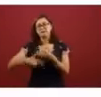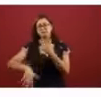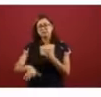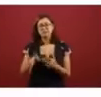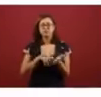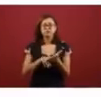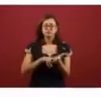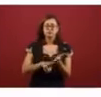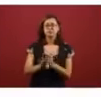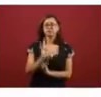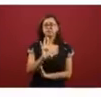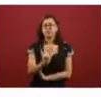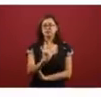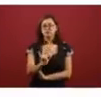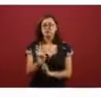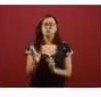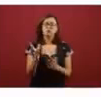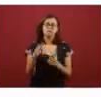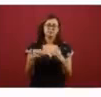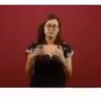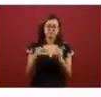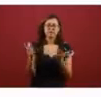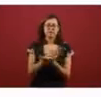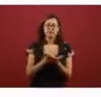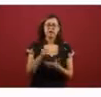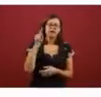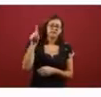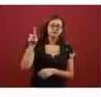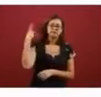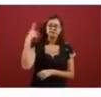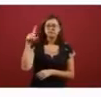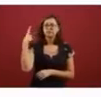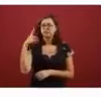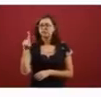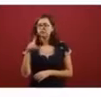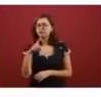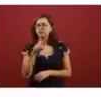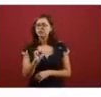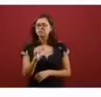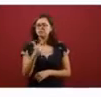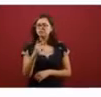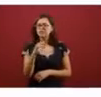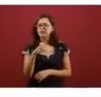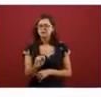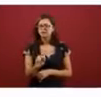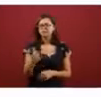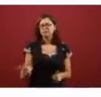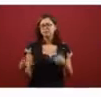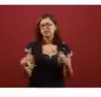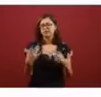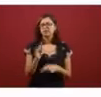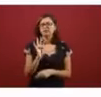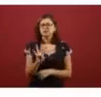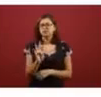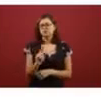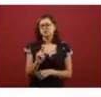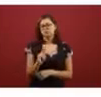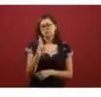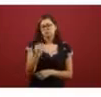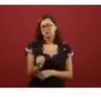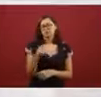margen de 19 centavos en Durango, Durango, Saguis, Scorp, a 19.89 por litro. Si